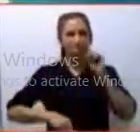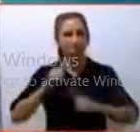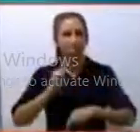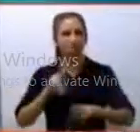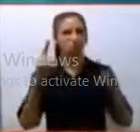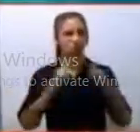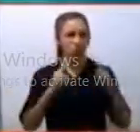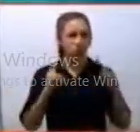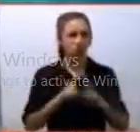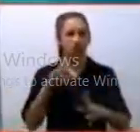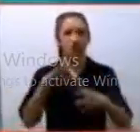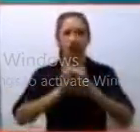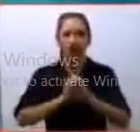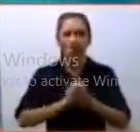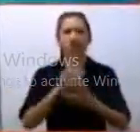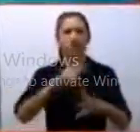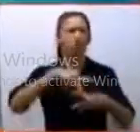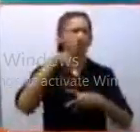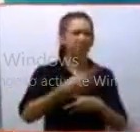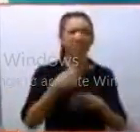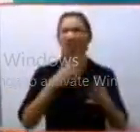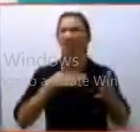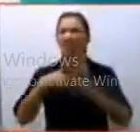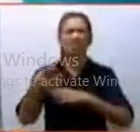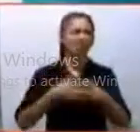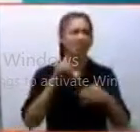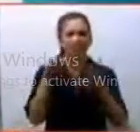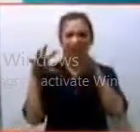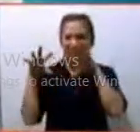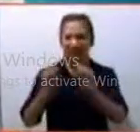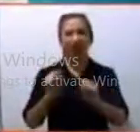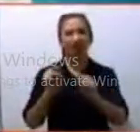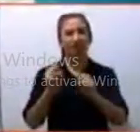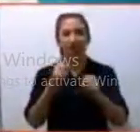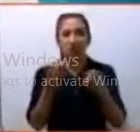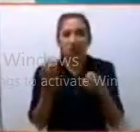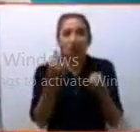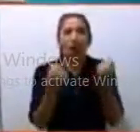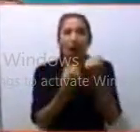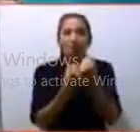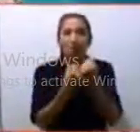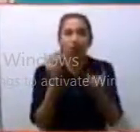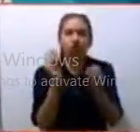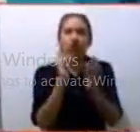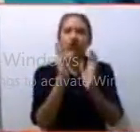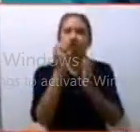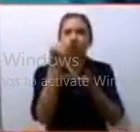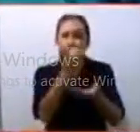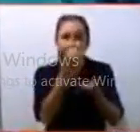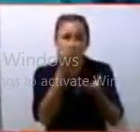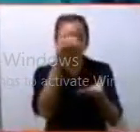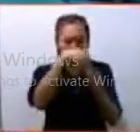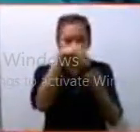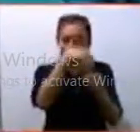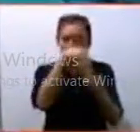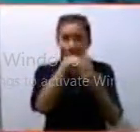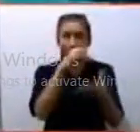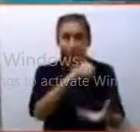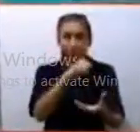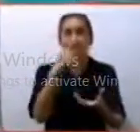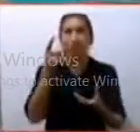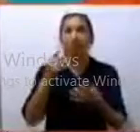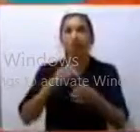a tu cuñado, a tu amigo, a tu vecino, a quien quieras agarrar. Hagan un pocito y vengan o vayan a cualquier Promart de